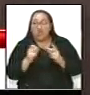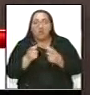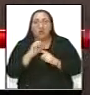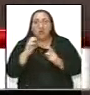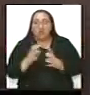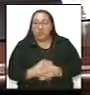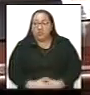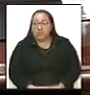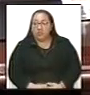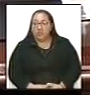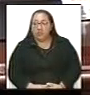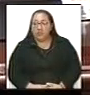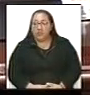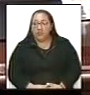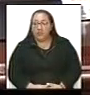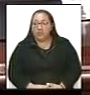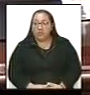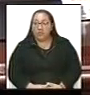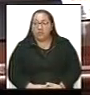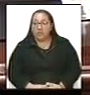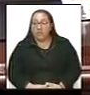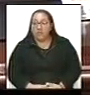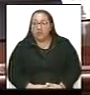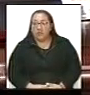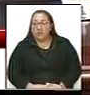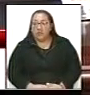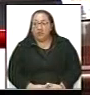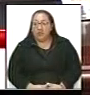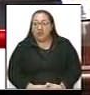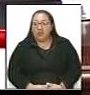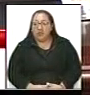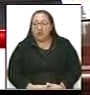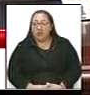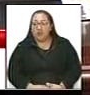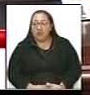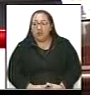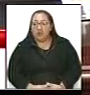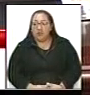Cultura. Congresista Arimborgo, tiene la palabra.